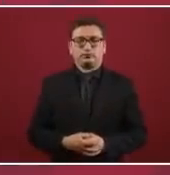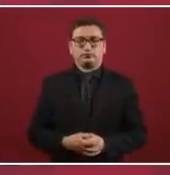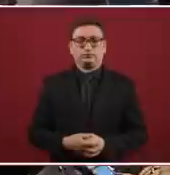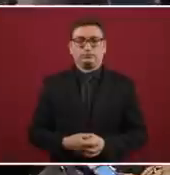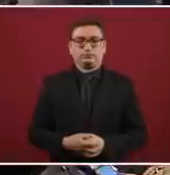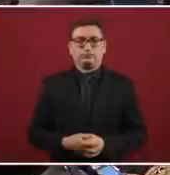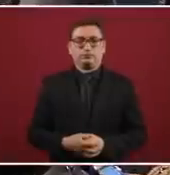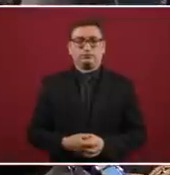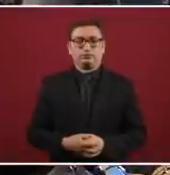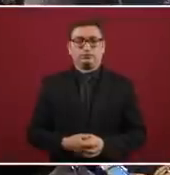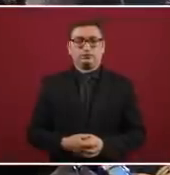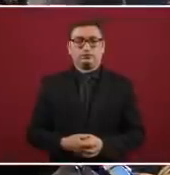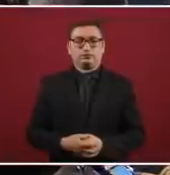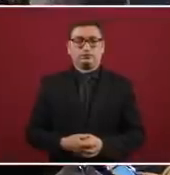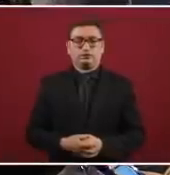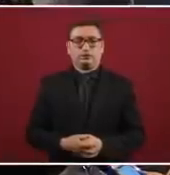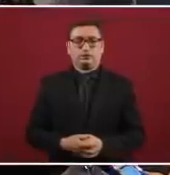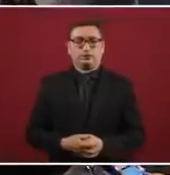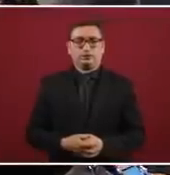pues lo más